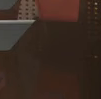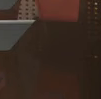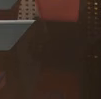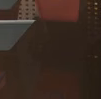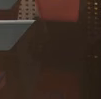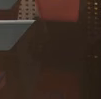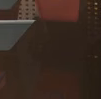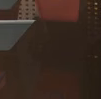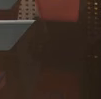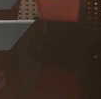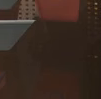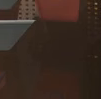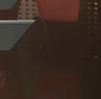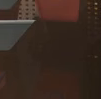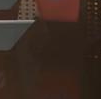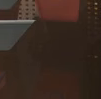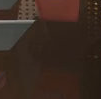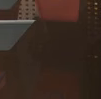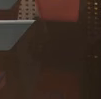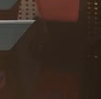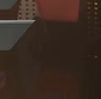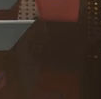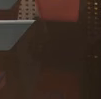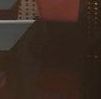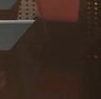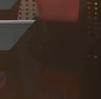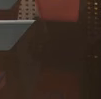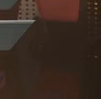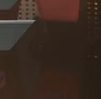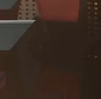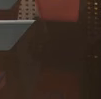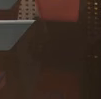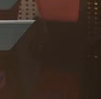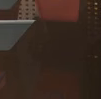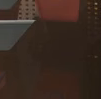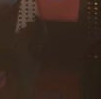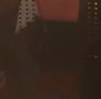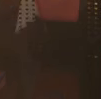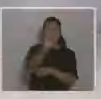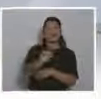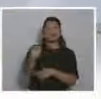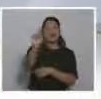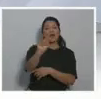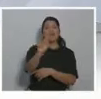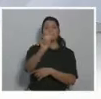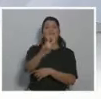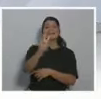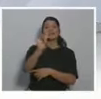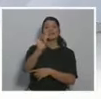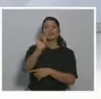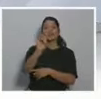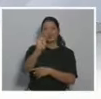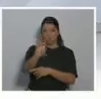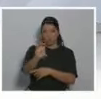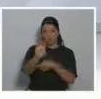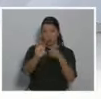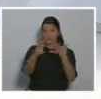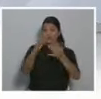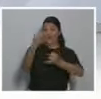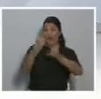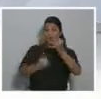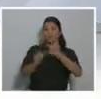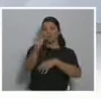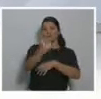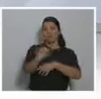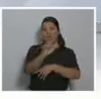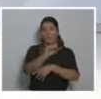los participantes entonces que estarán con nosotros la próxima semana, sábado 28 de octubre, el último del mes.